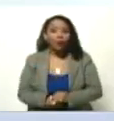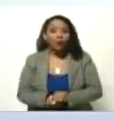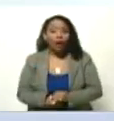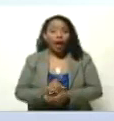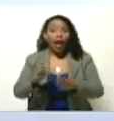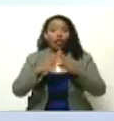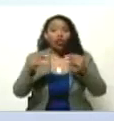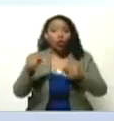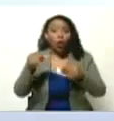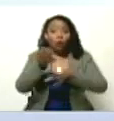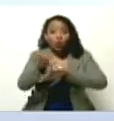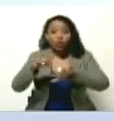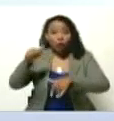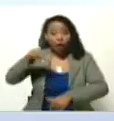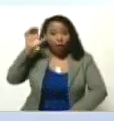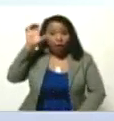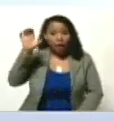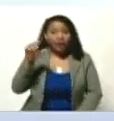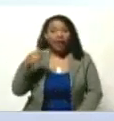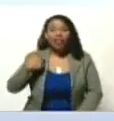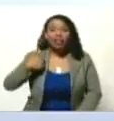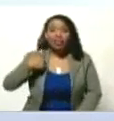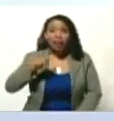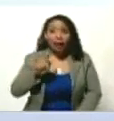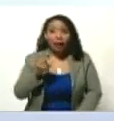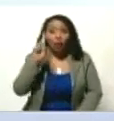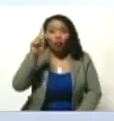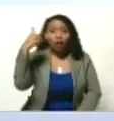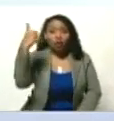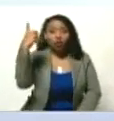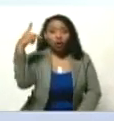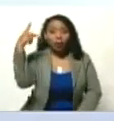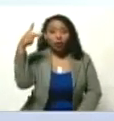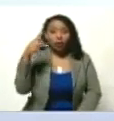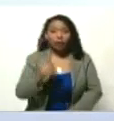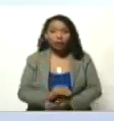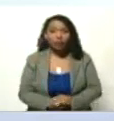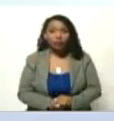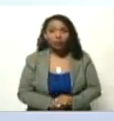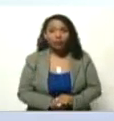todo el país que tienen una sola parroquia.